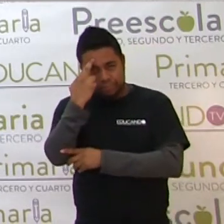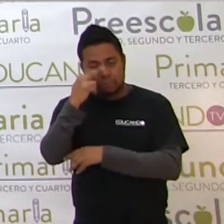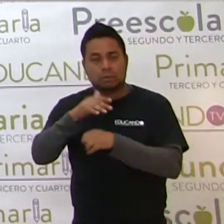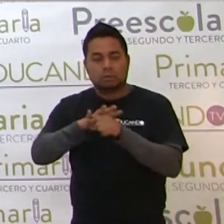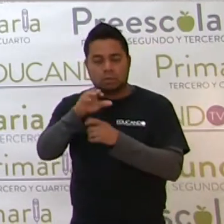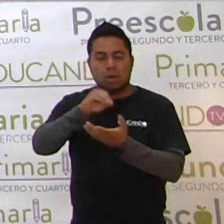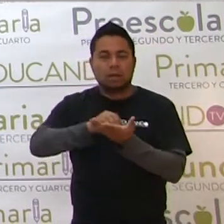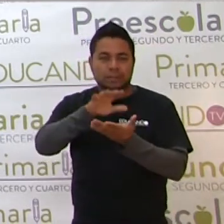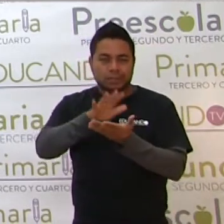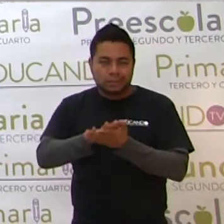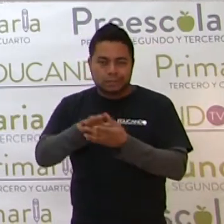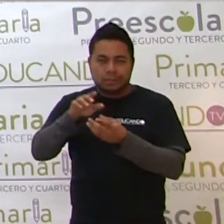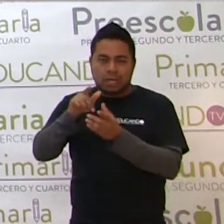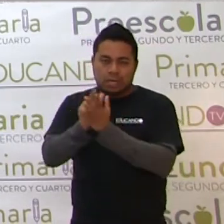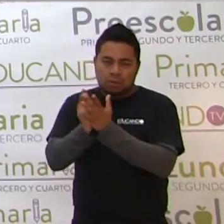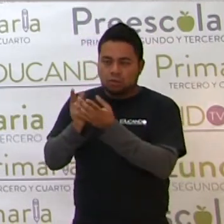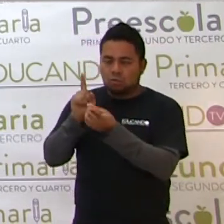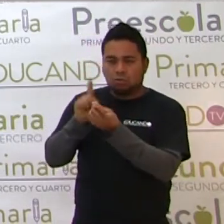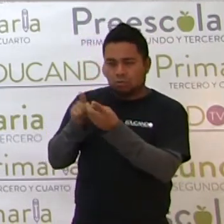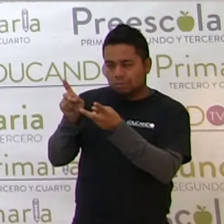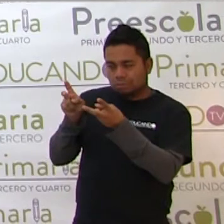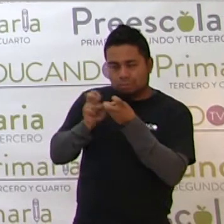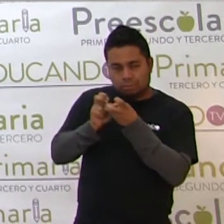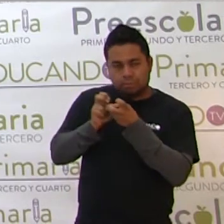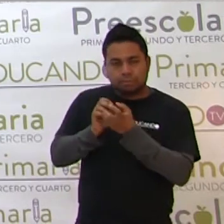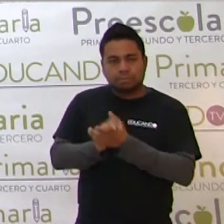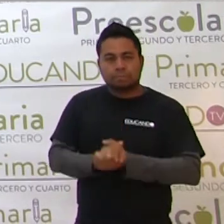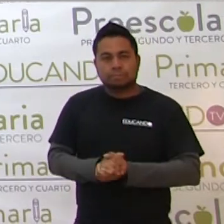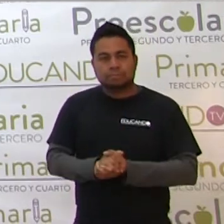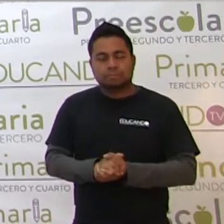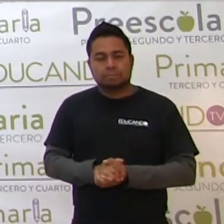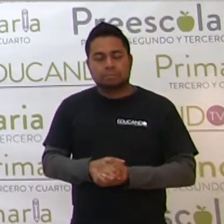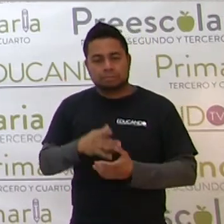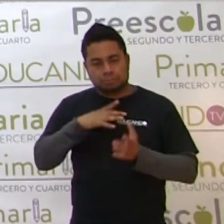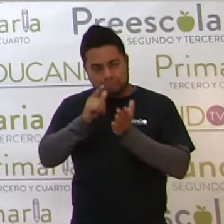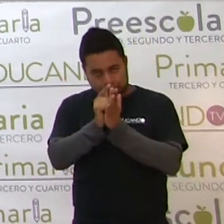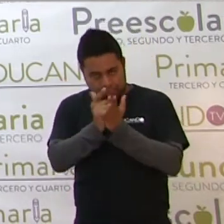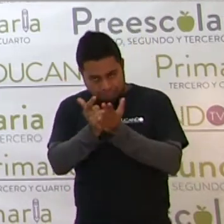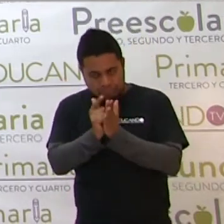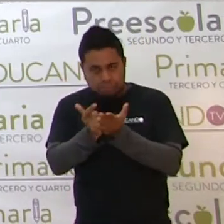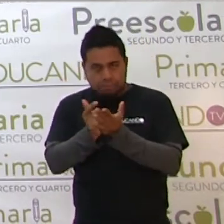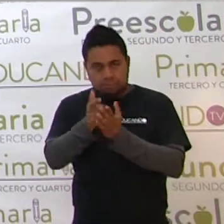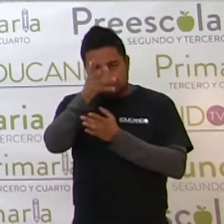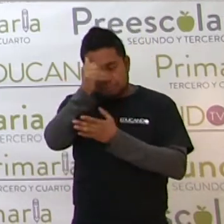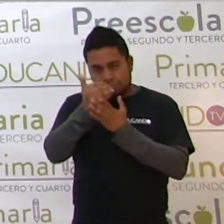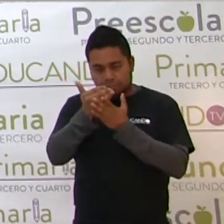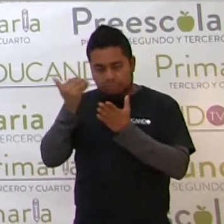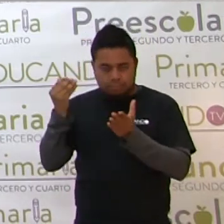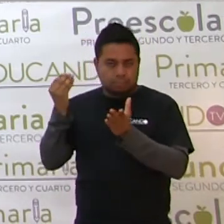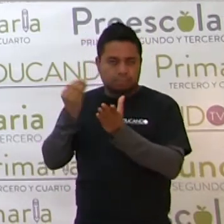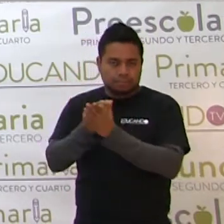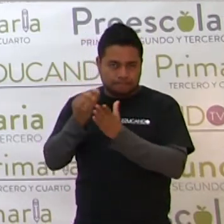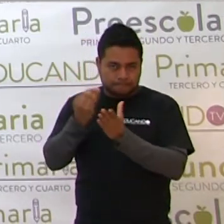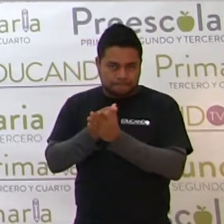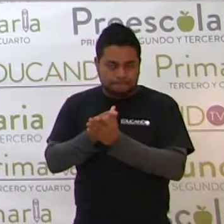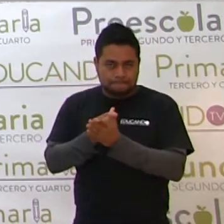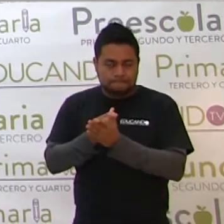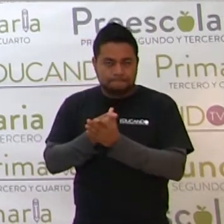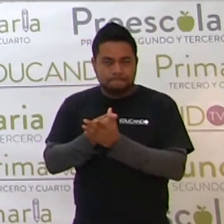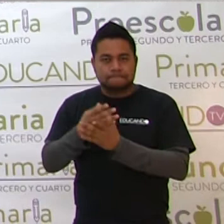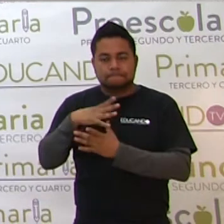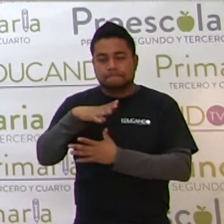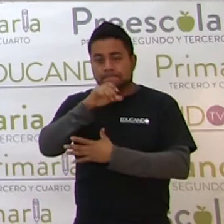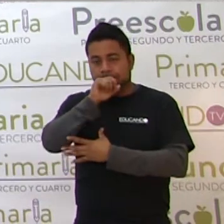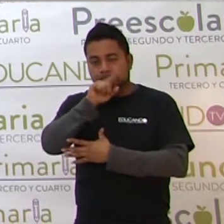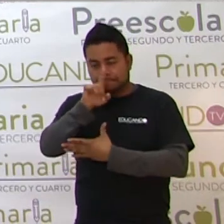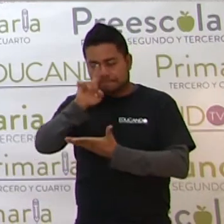una cita textual. Ahí vamos a ver el libro de texto que estuvimos viendo en la sesión pasada y el